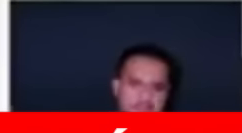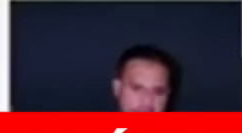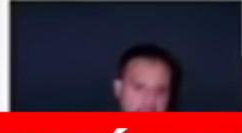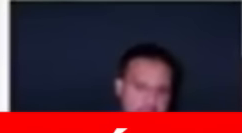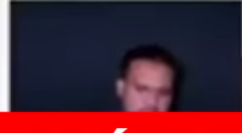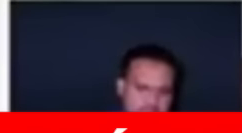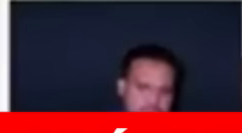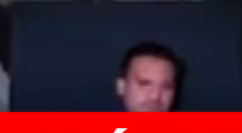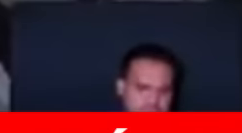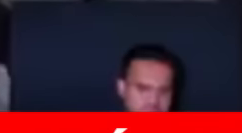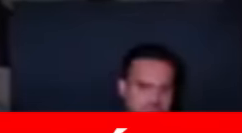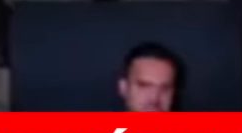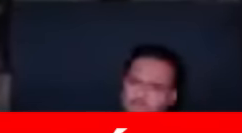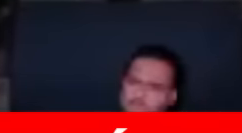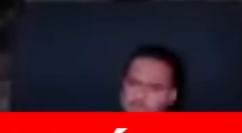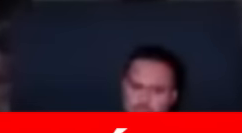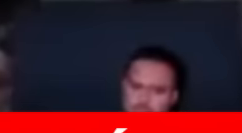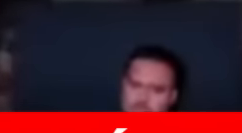por eso.